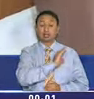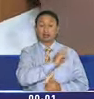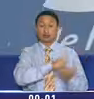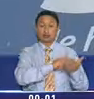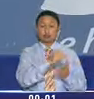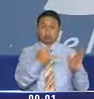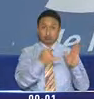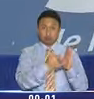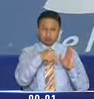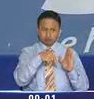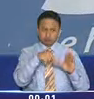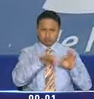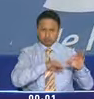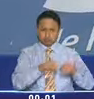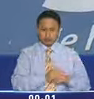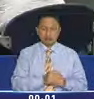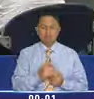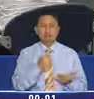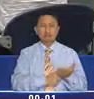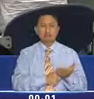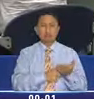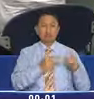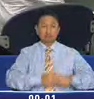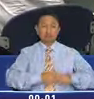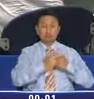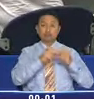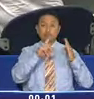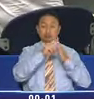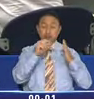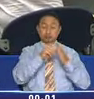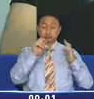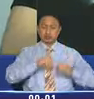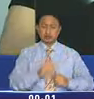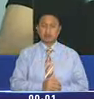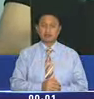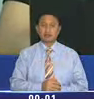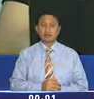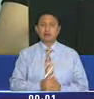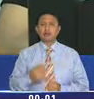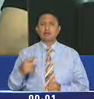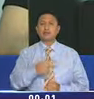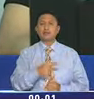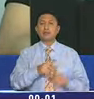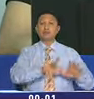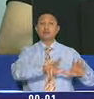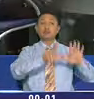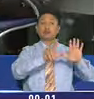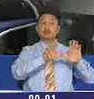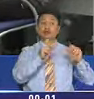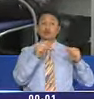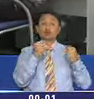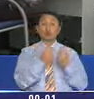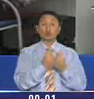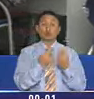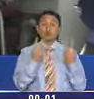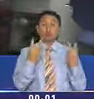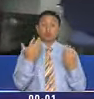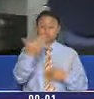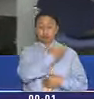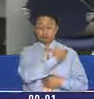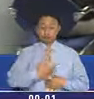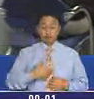tributación, hace referencia al examen especial que inició el Servicio de Rentas Internas de SRI a los 8 binomios presidenciables,